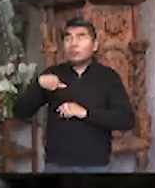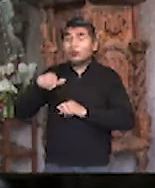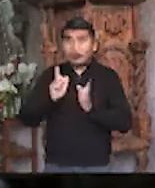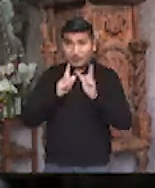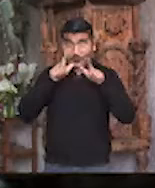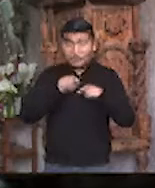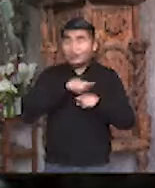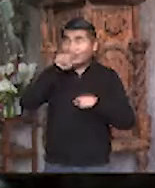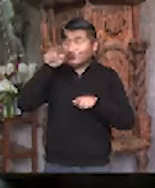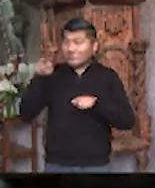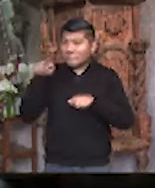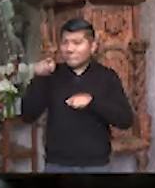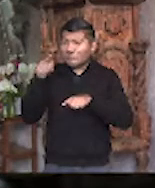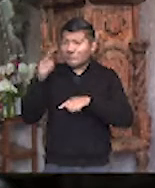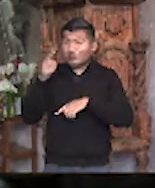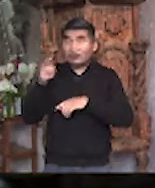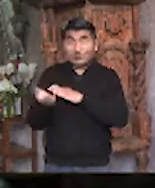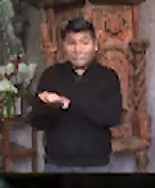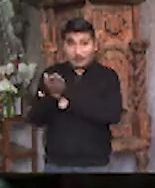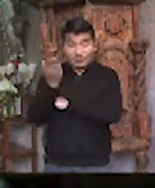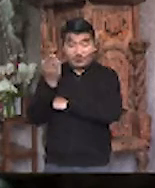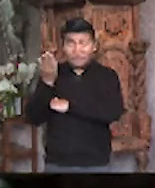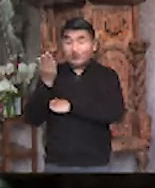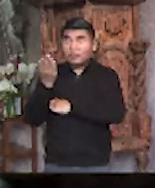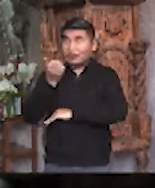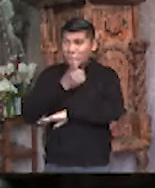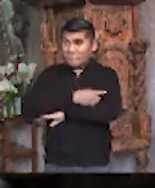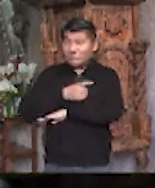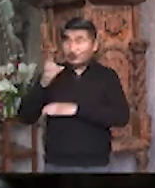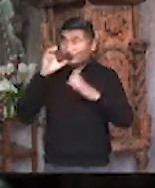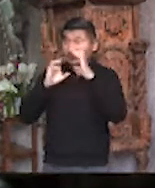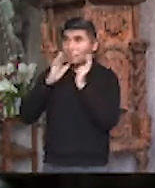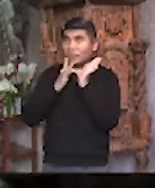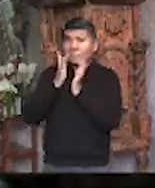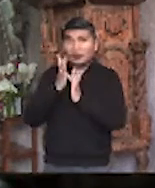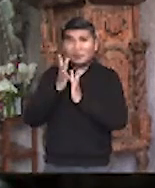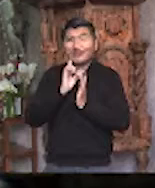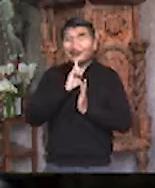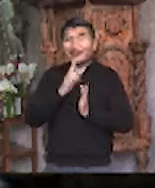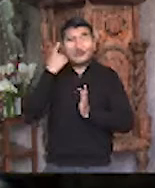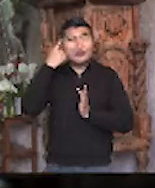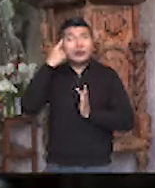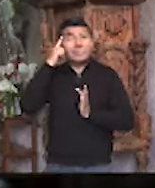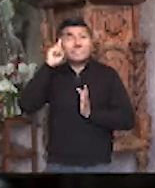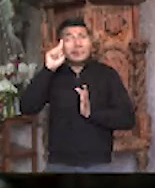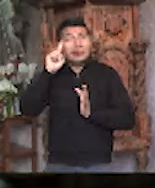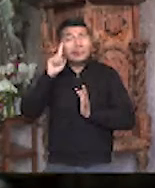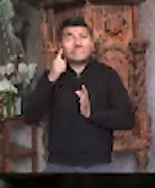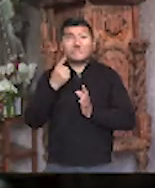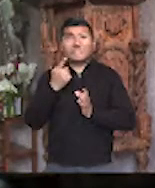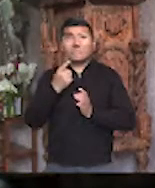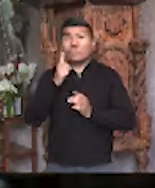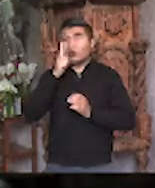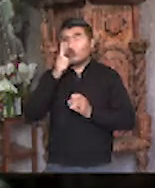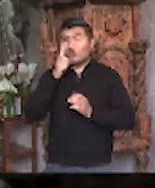día siguiente a buscar a jesús es para establecer para entablar un